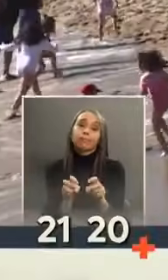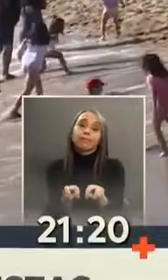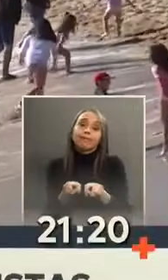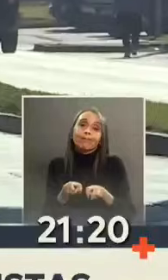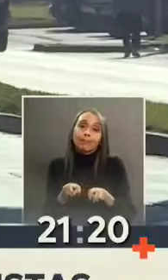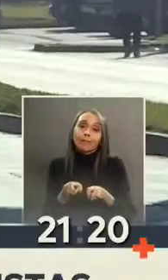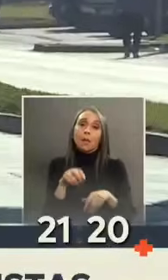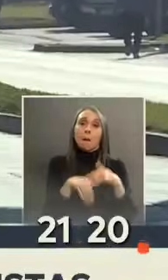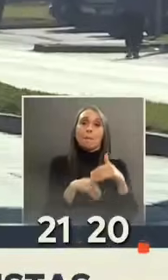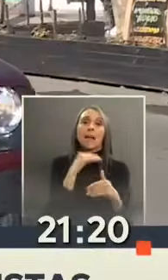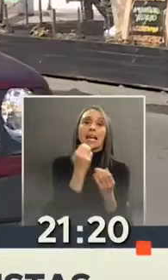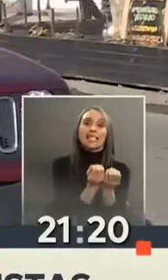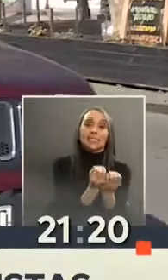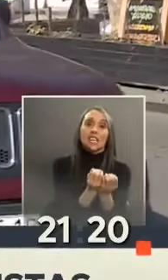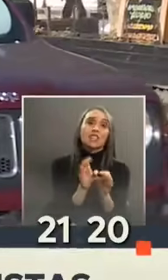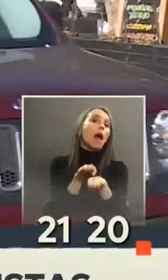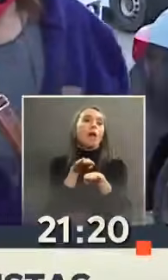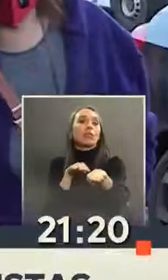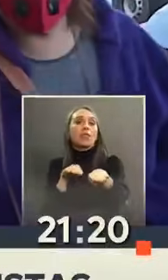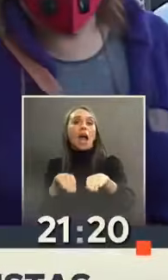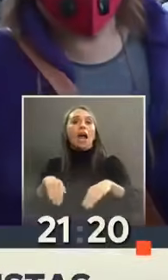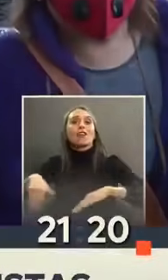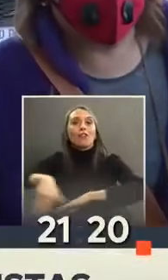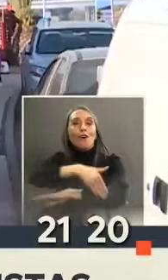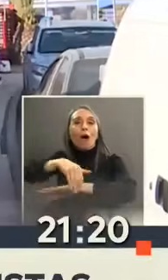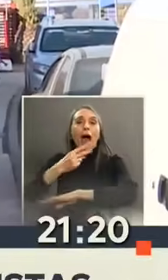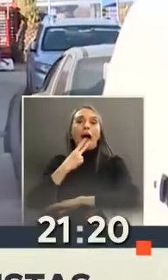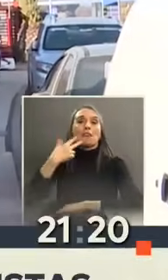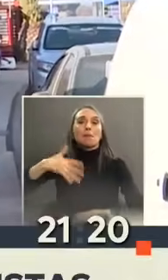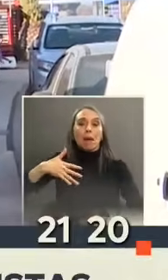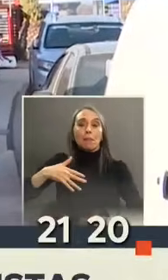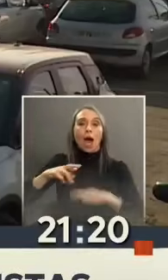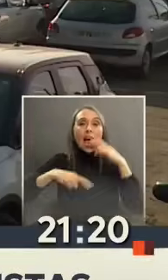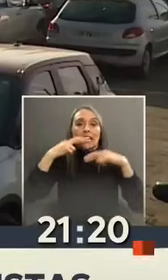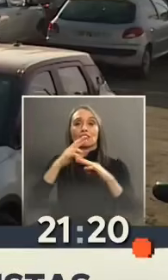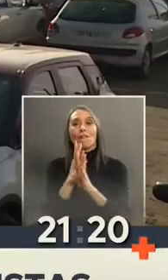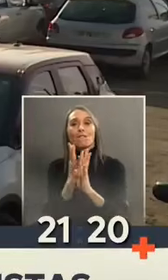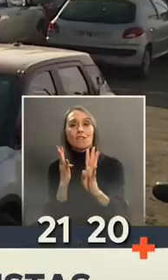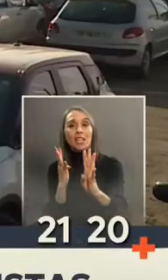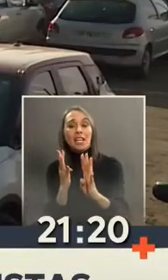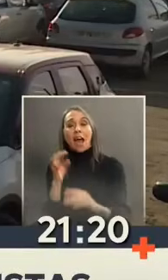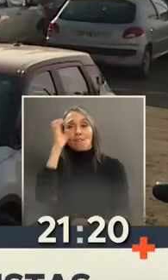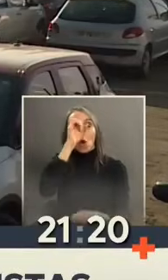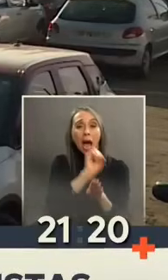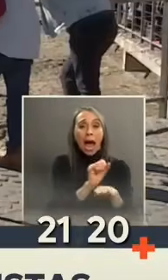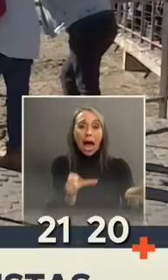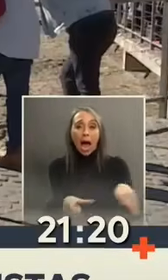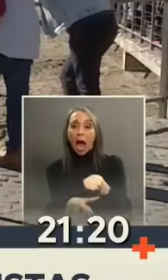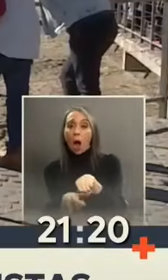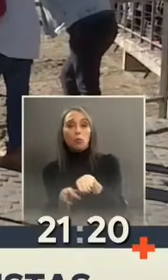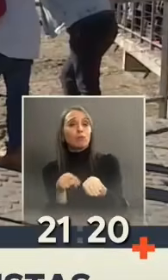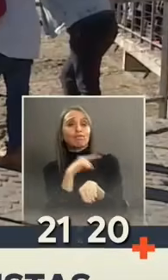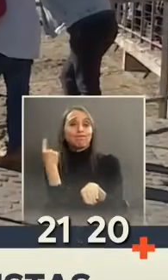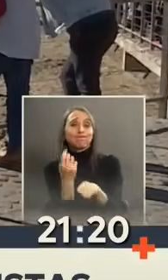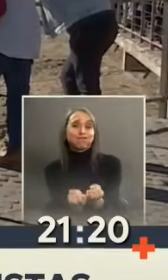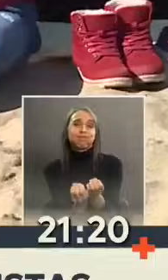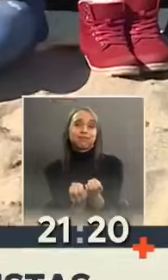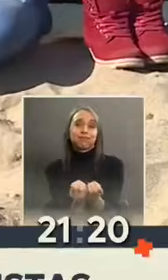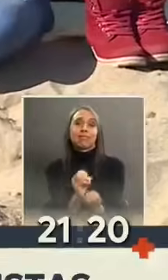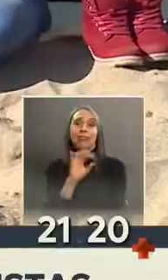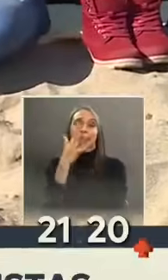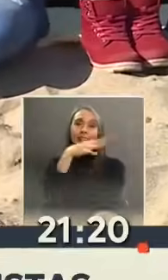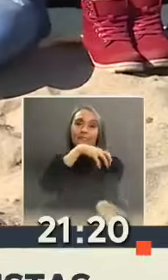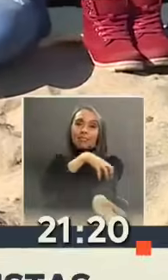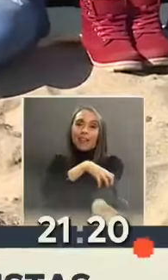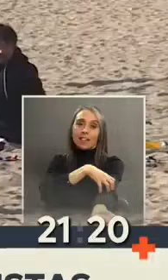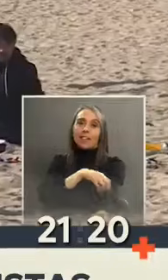Playas llenas, tacos en las principales avenidas, filas en restaurantes y ni hablar de encontrar estacionamiento. Así está por estos días la quinta región en este segundo